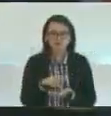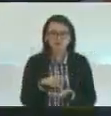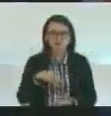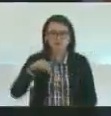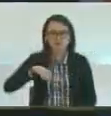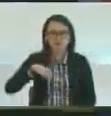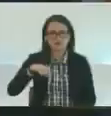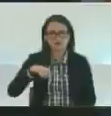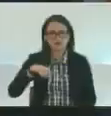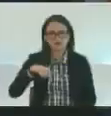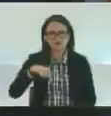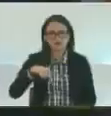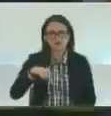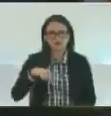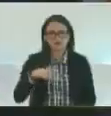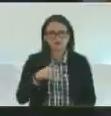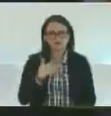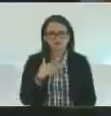me lleno